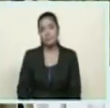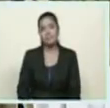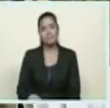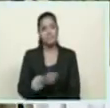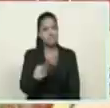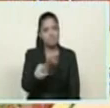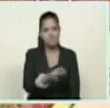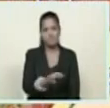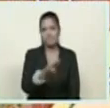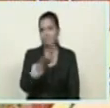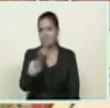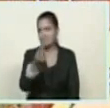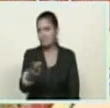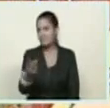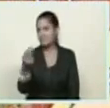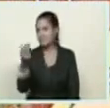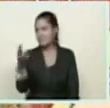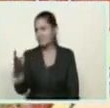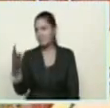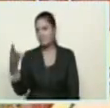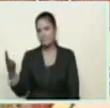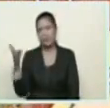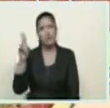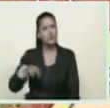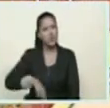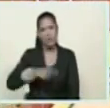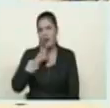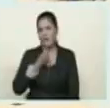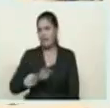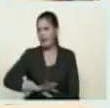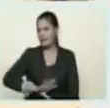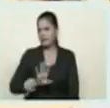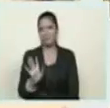the list no ha sido fácil nunca